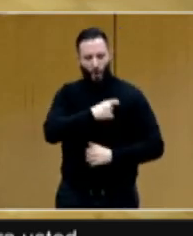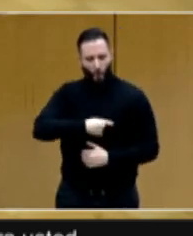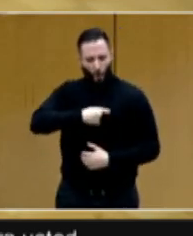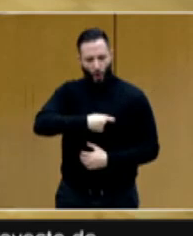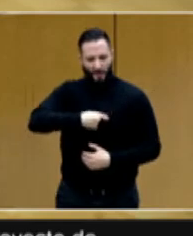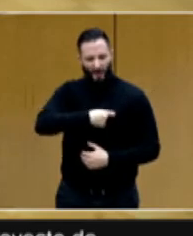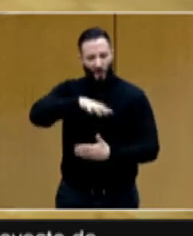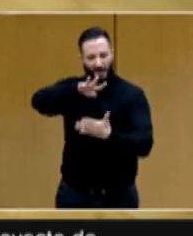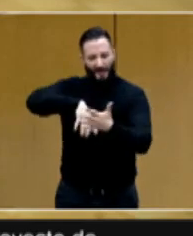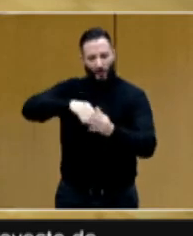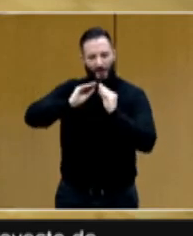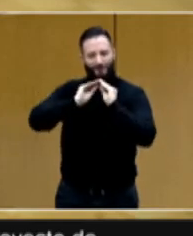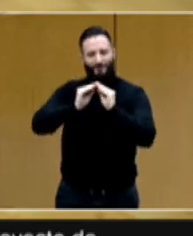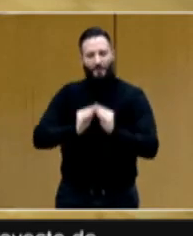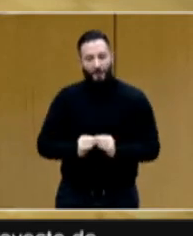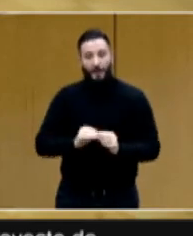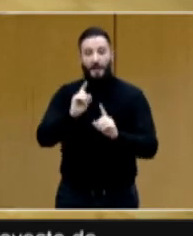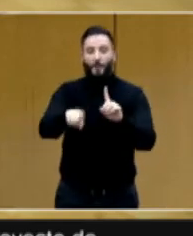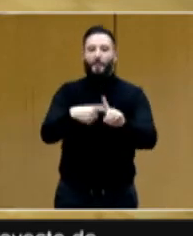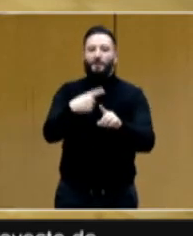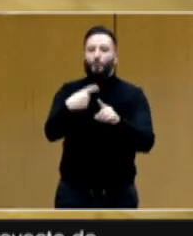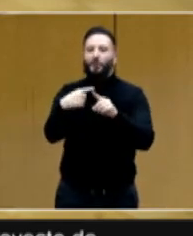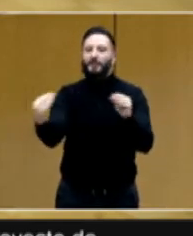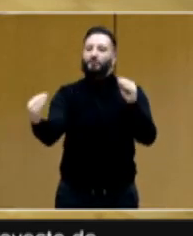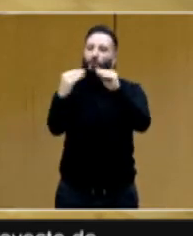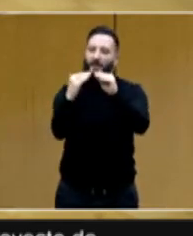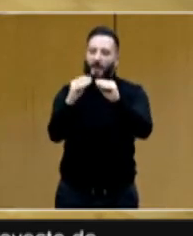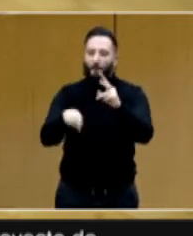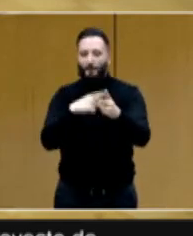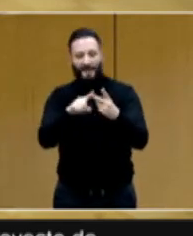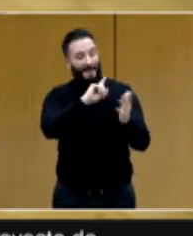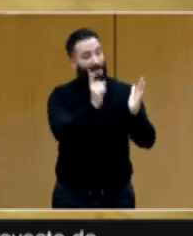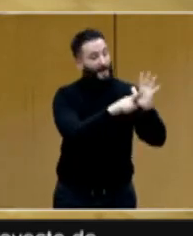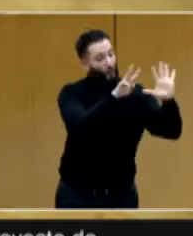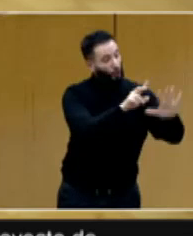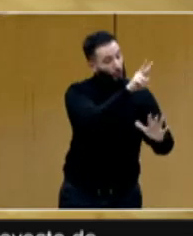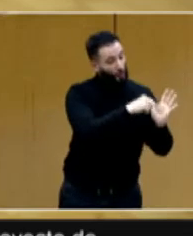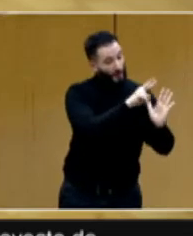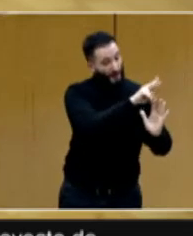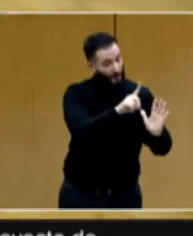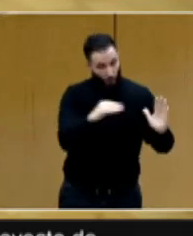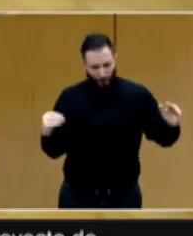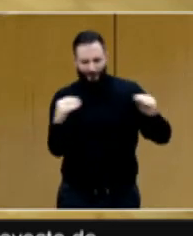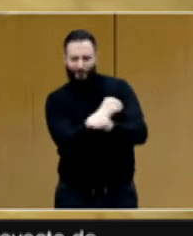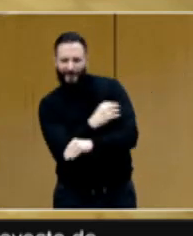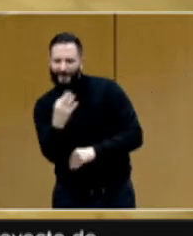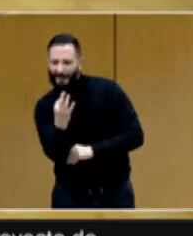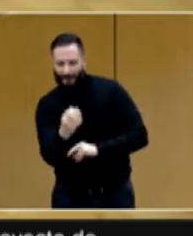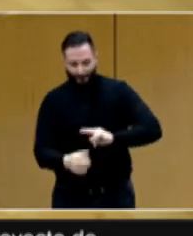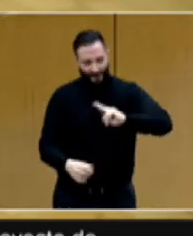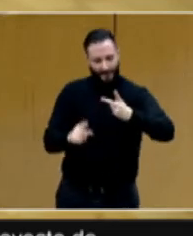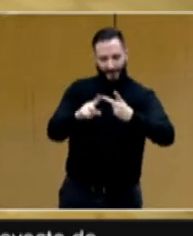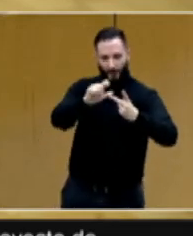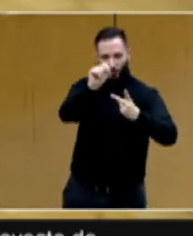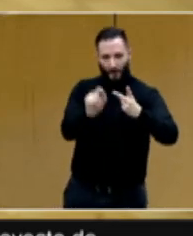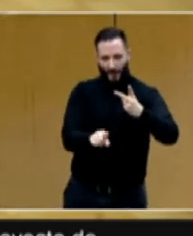y en qué aspectos coincide Y dónde se separa de la ley 821 segunda pregunta ha mencionado que